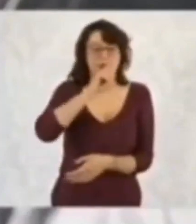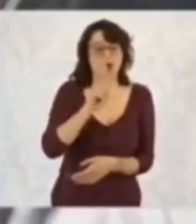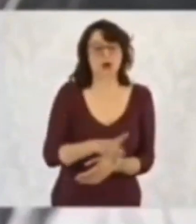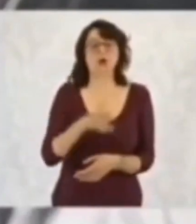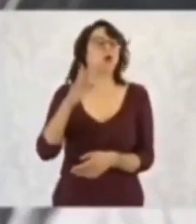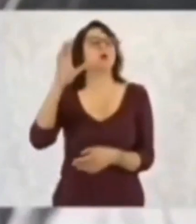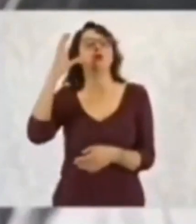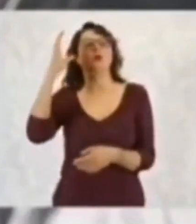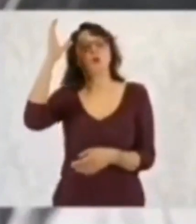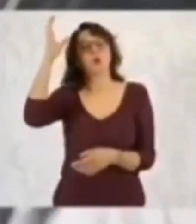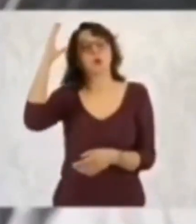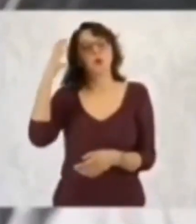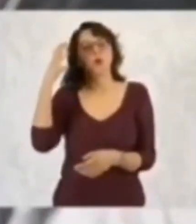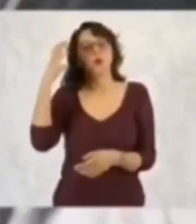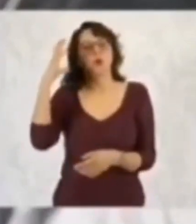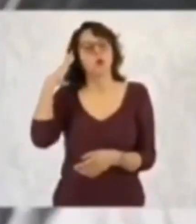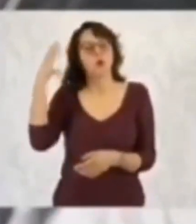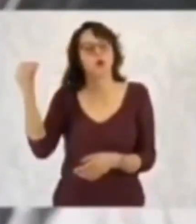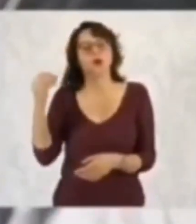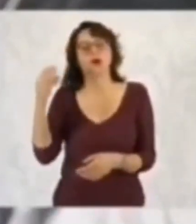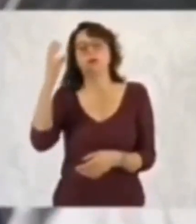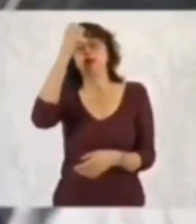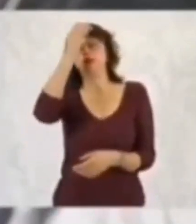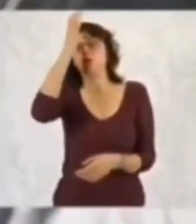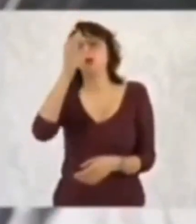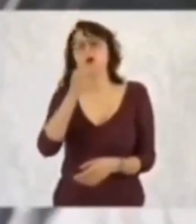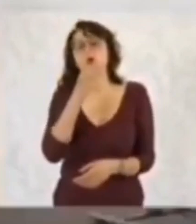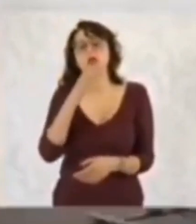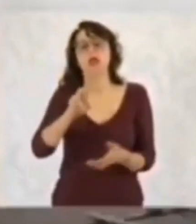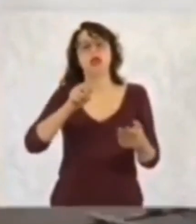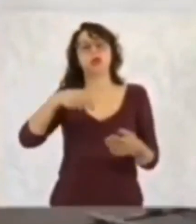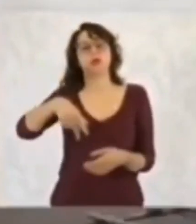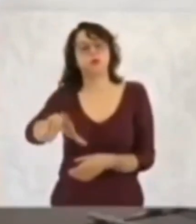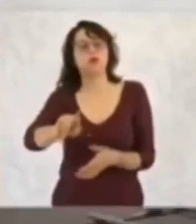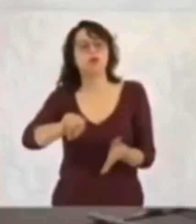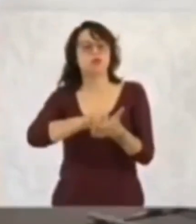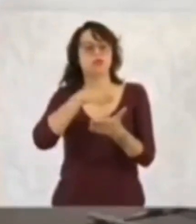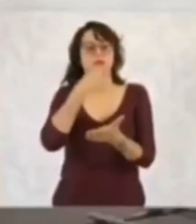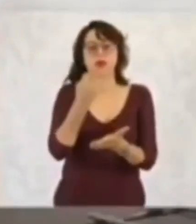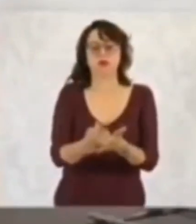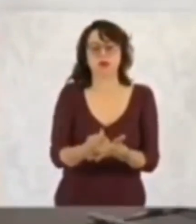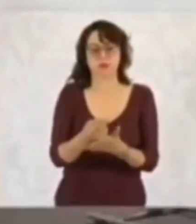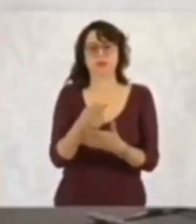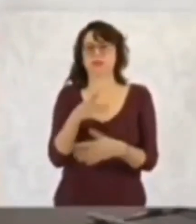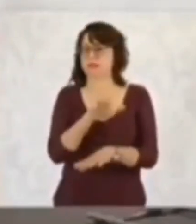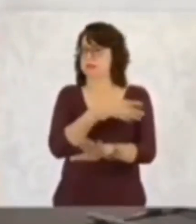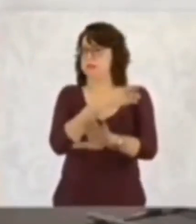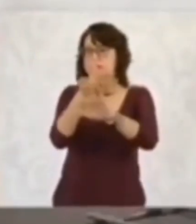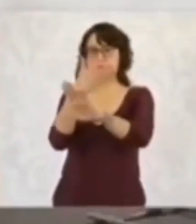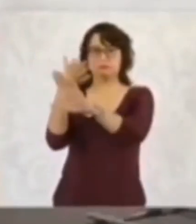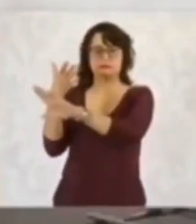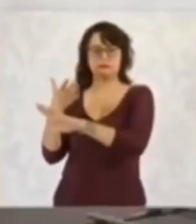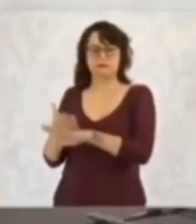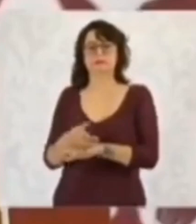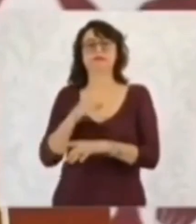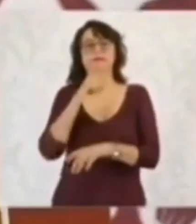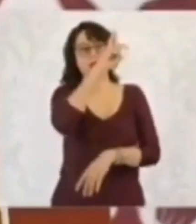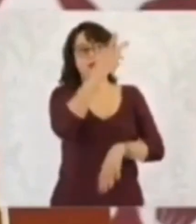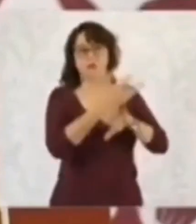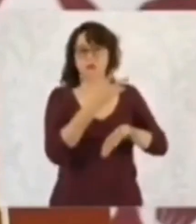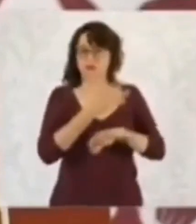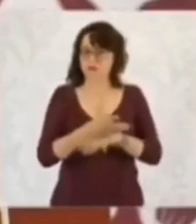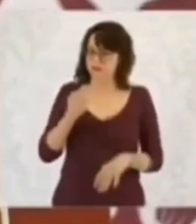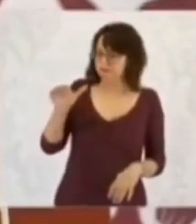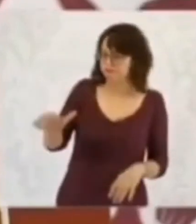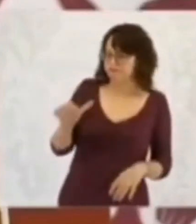en Coahuila, Nuevo León y Tamaulipas. En el caso de Óscar N., estuvo sujeto a un procedimiento de extradición requerido por el gobierno de